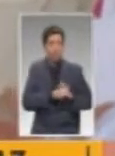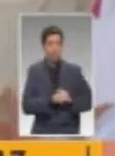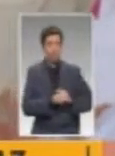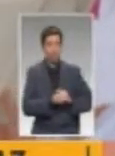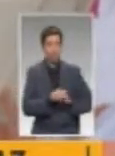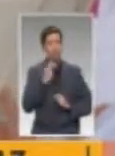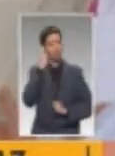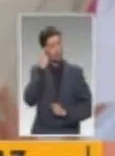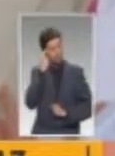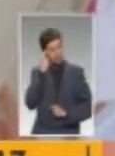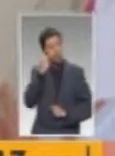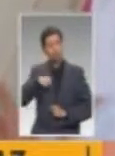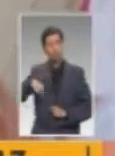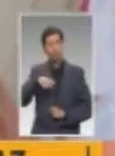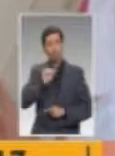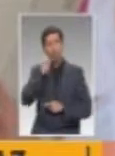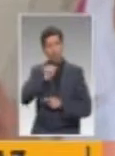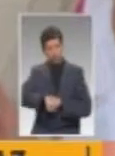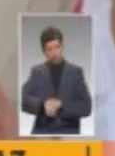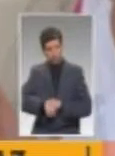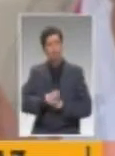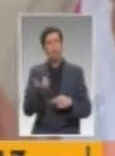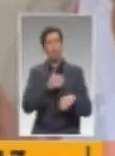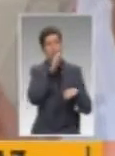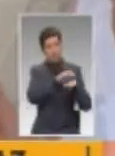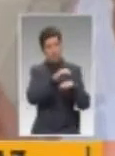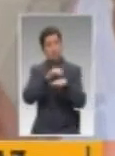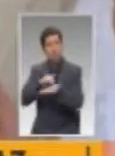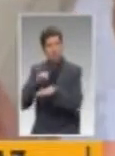Reconozcamos, pues, somos pecadores.